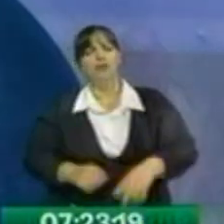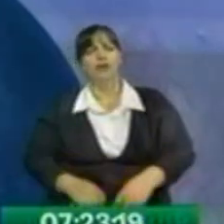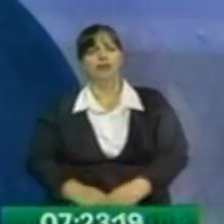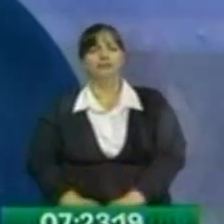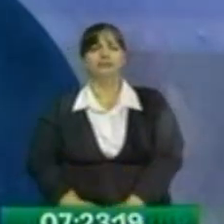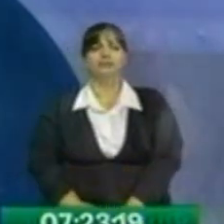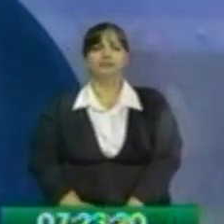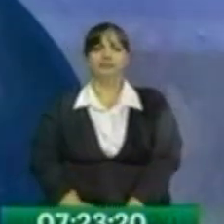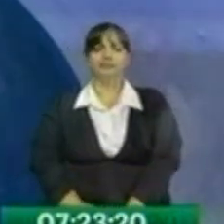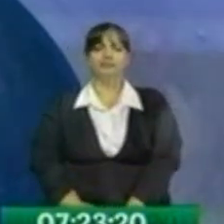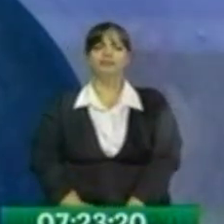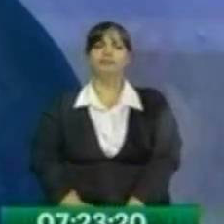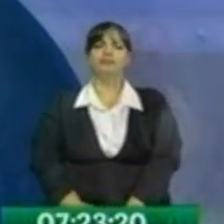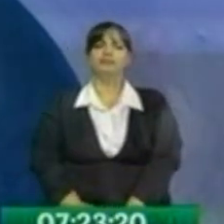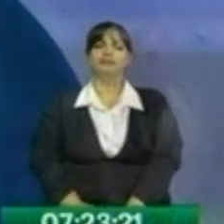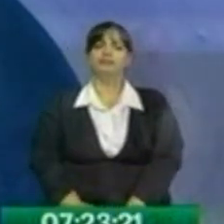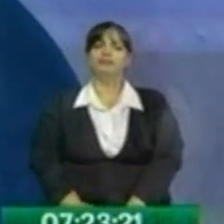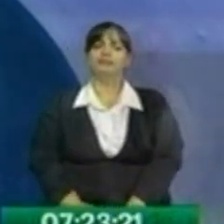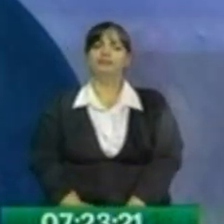de las políticas